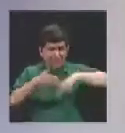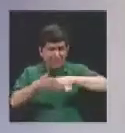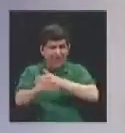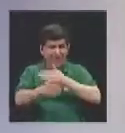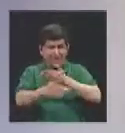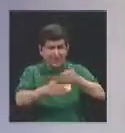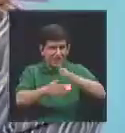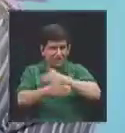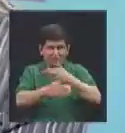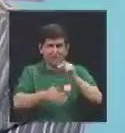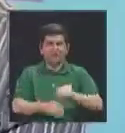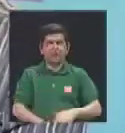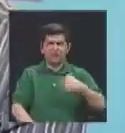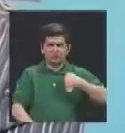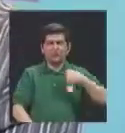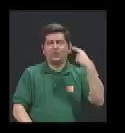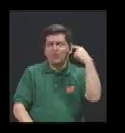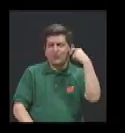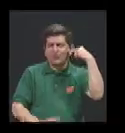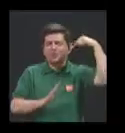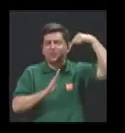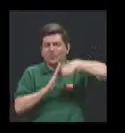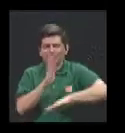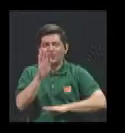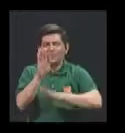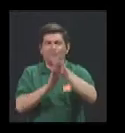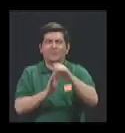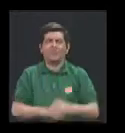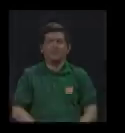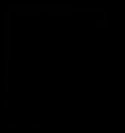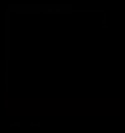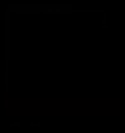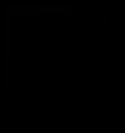con... Interesante. Así es.